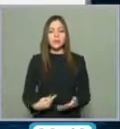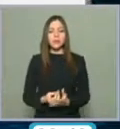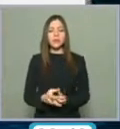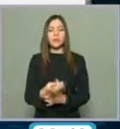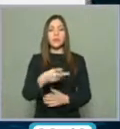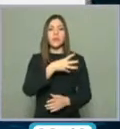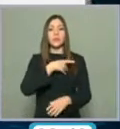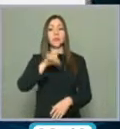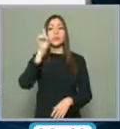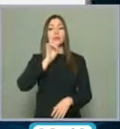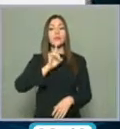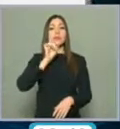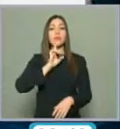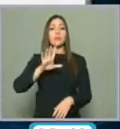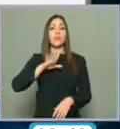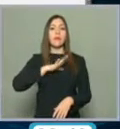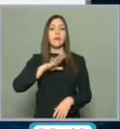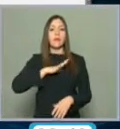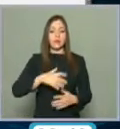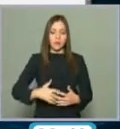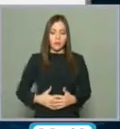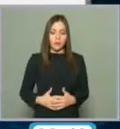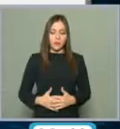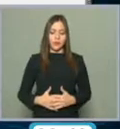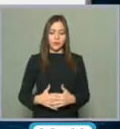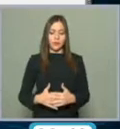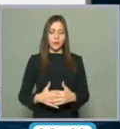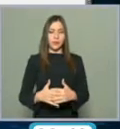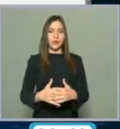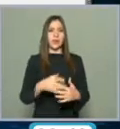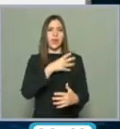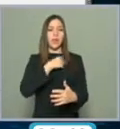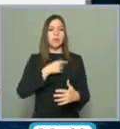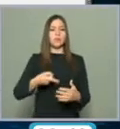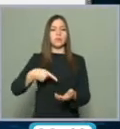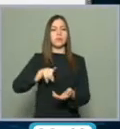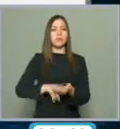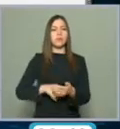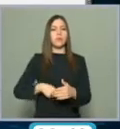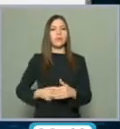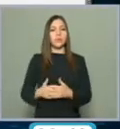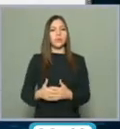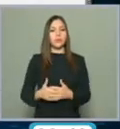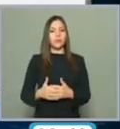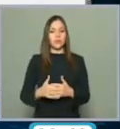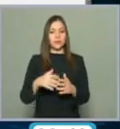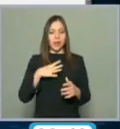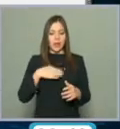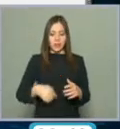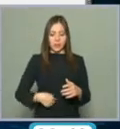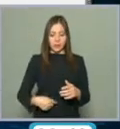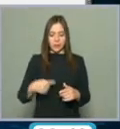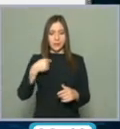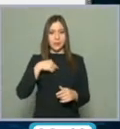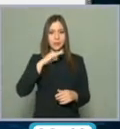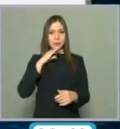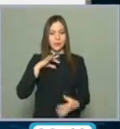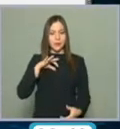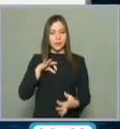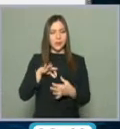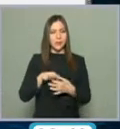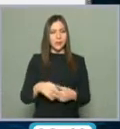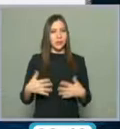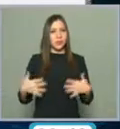las mujeres llevan literalmente en el vientre al hijo. Claro. Y esto crea una condición y una relación muy especial que un hombre jamás va a entender.